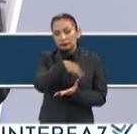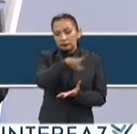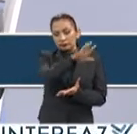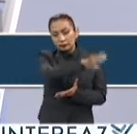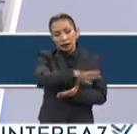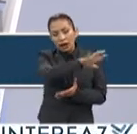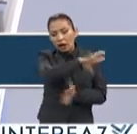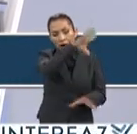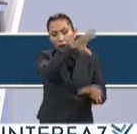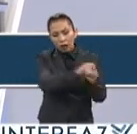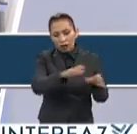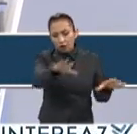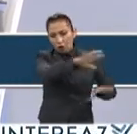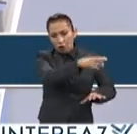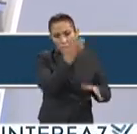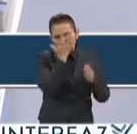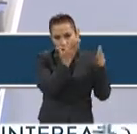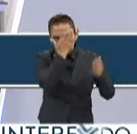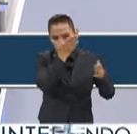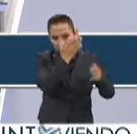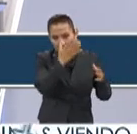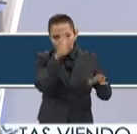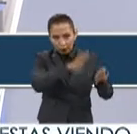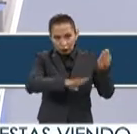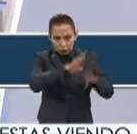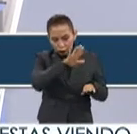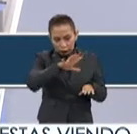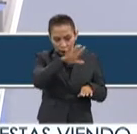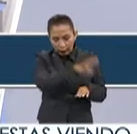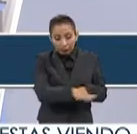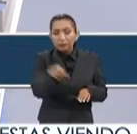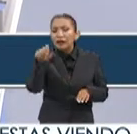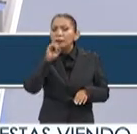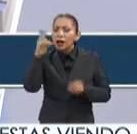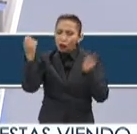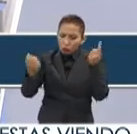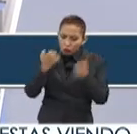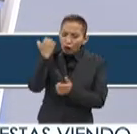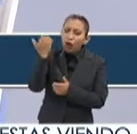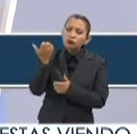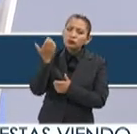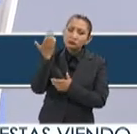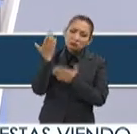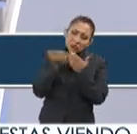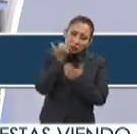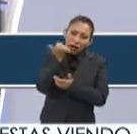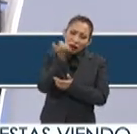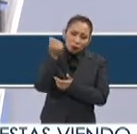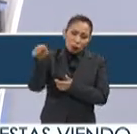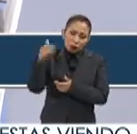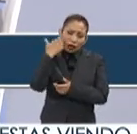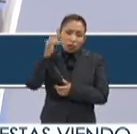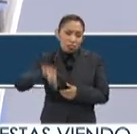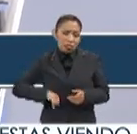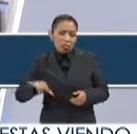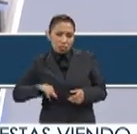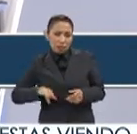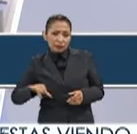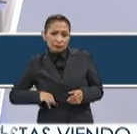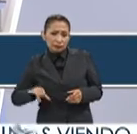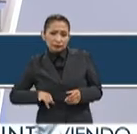el área biológica en general, aunque hemos tenido estudiantes también que se interesan y que han